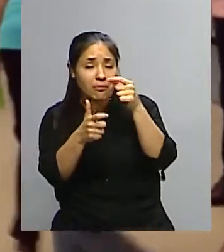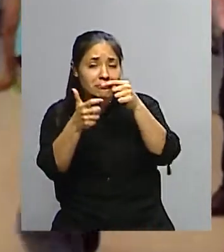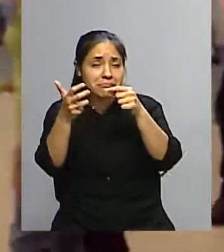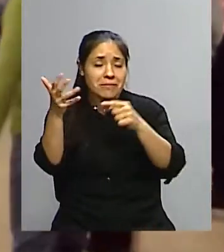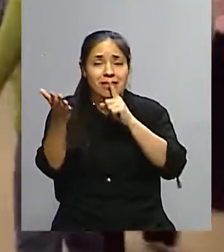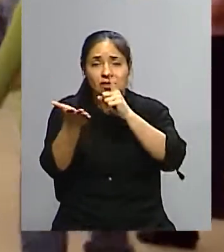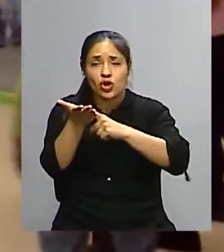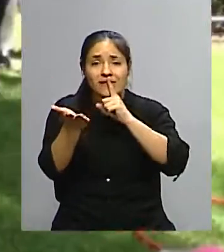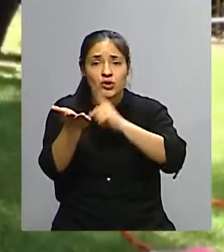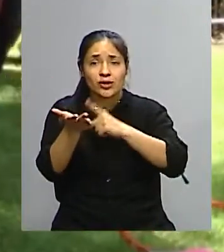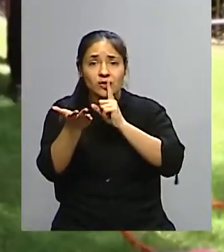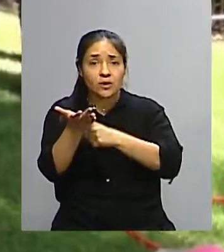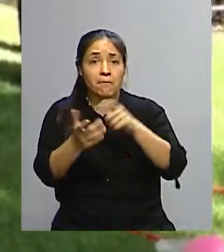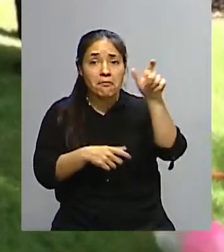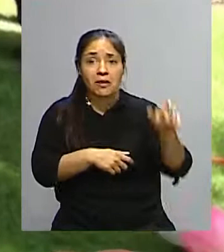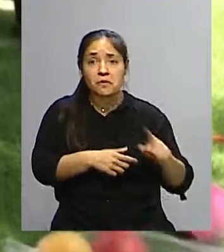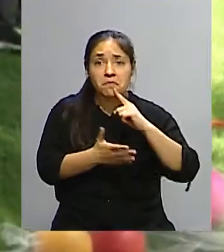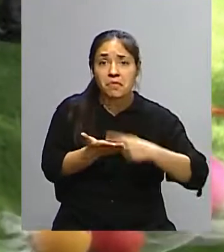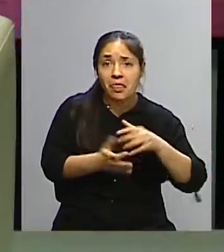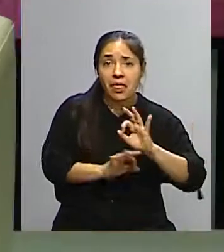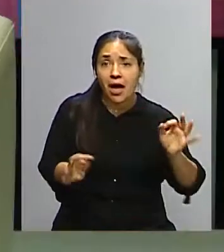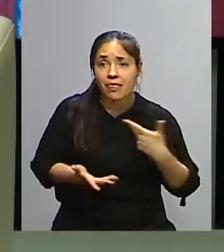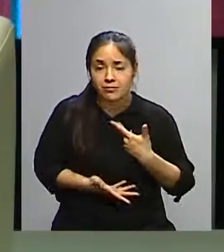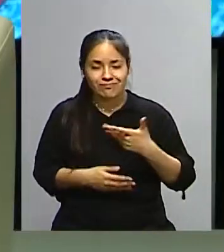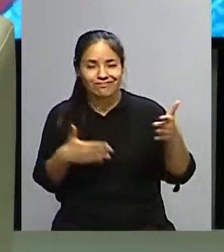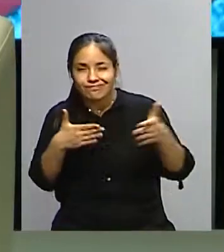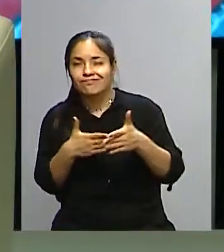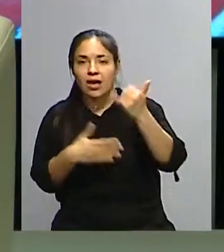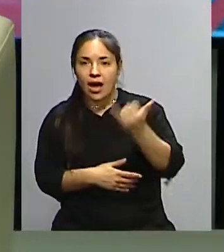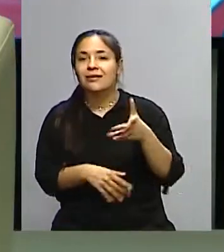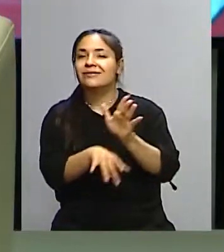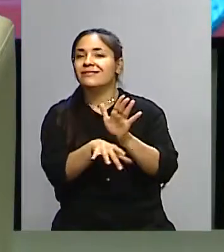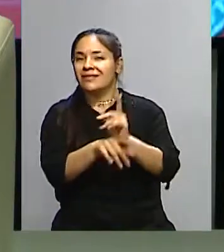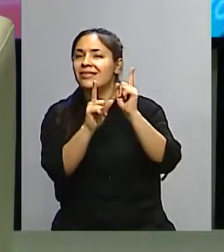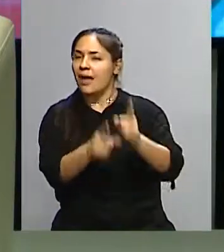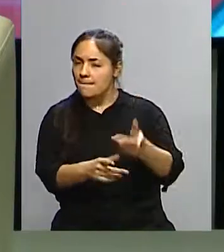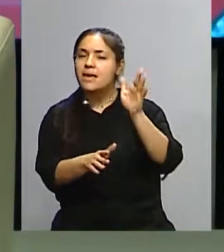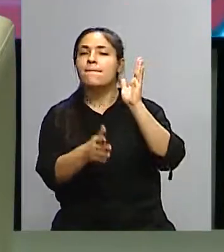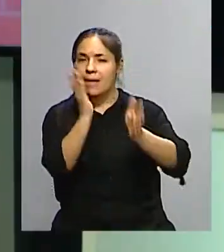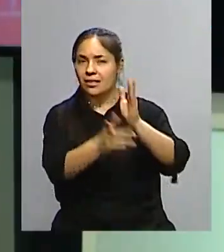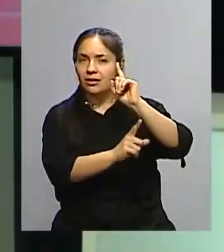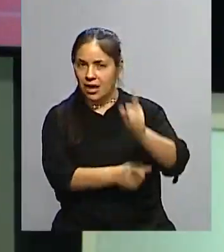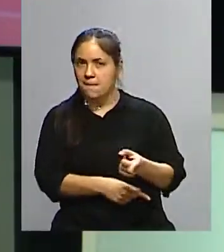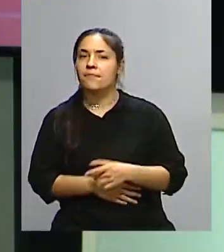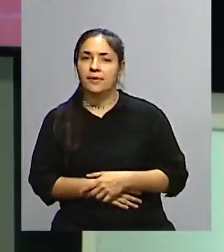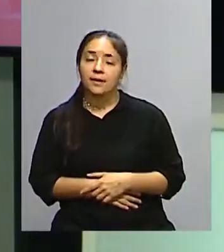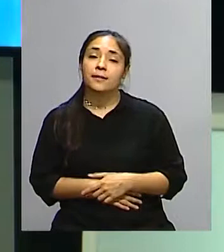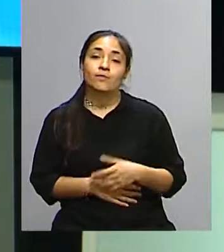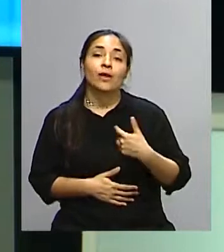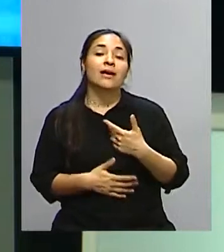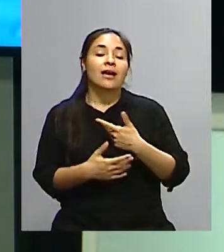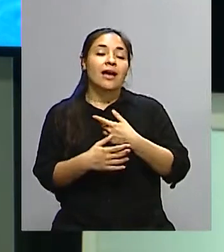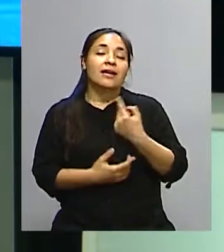de decisión y la libertad de esa persona mayor. Y ahí sí terminamos en una situación de maltrato. Claro, porque la idea sería, podemos ser